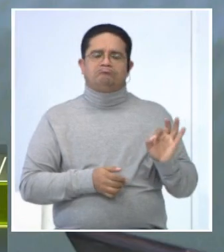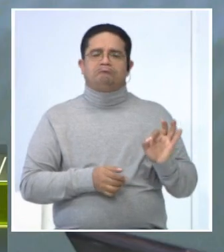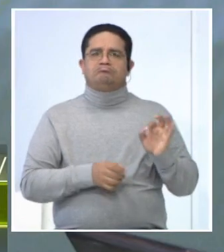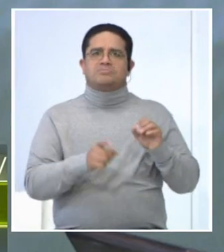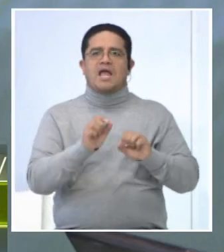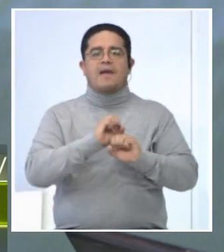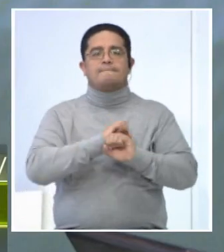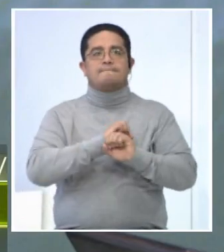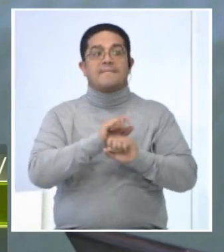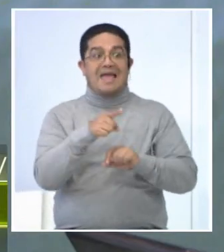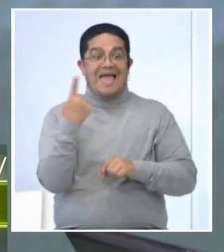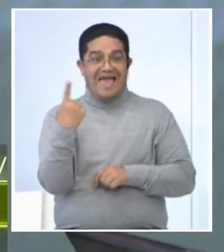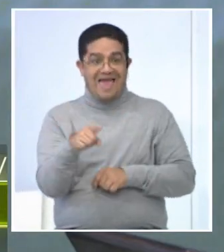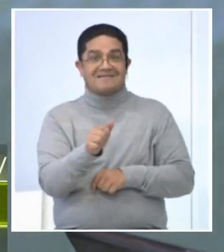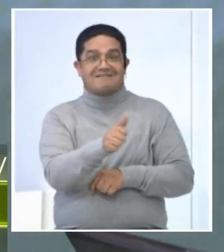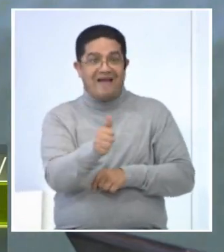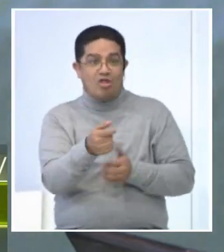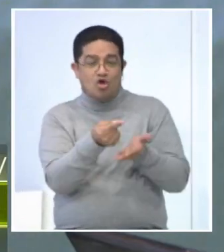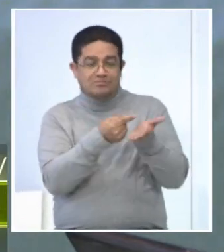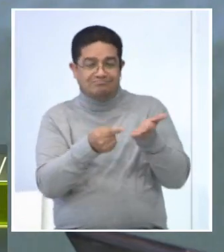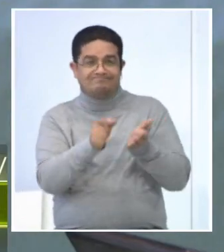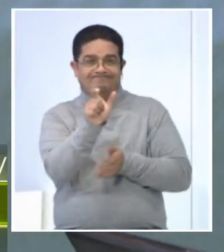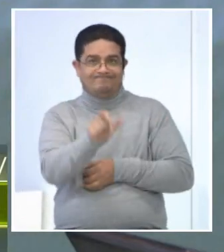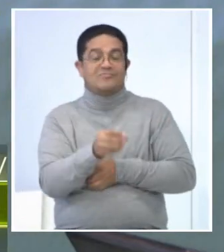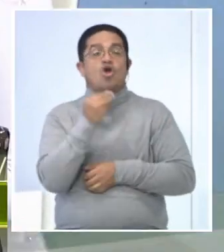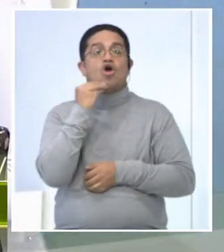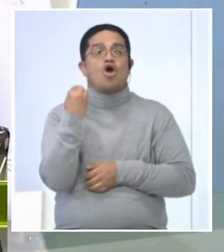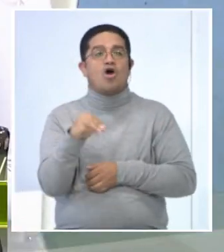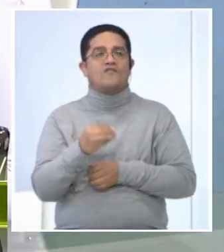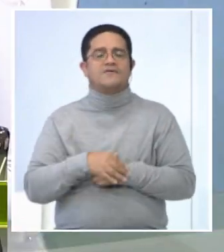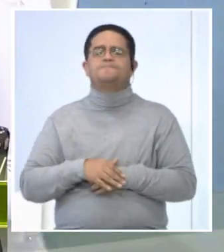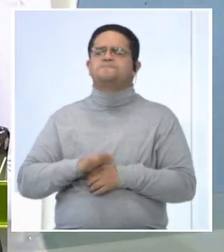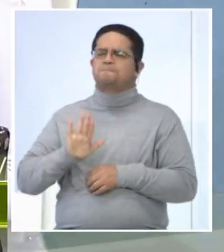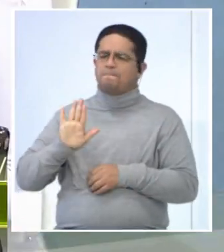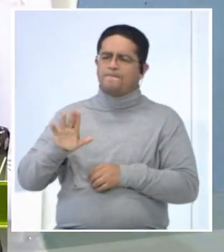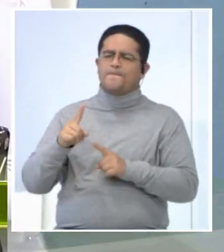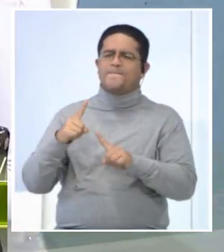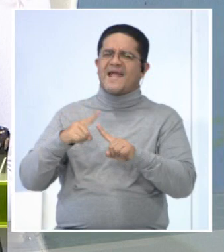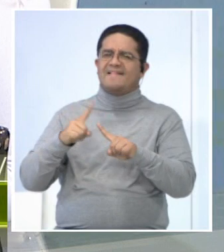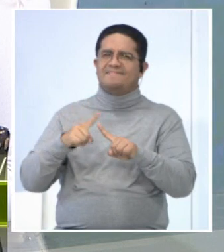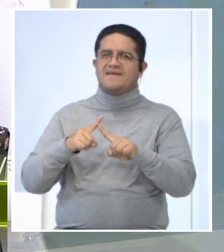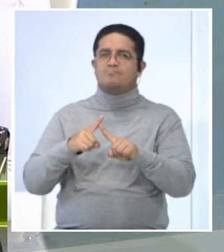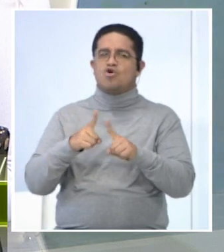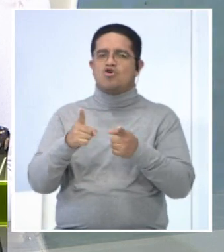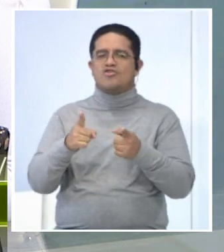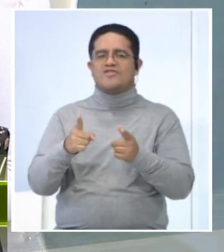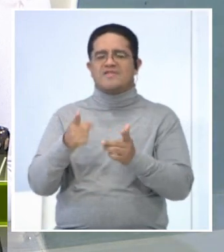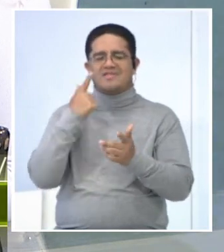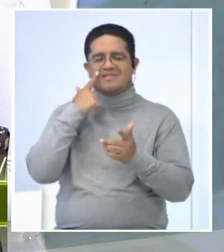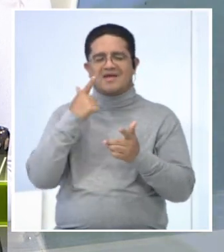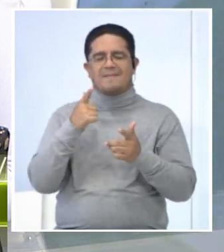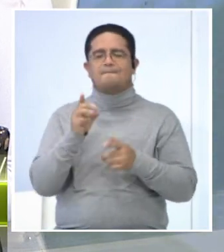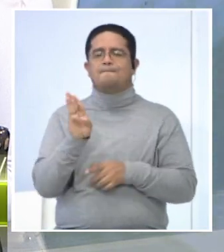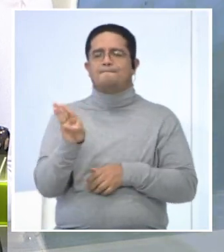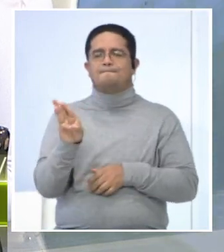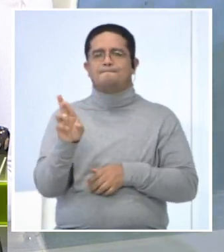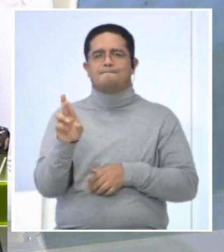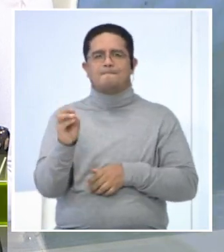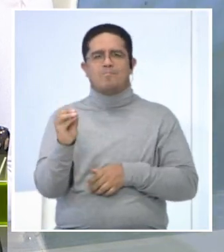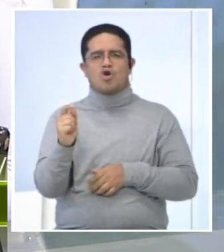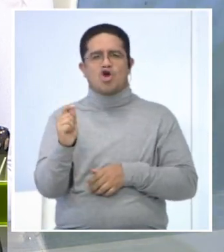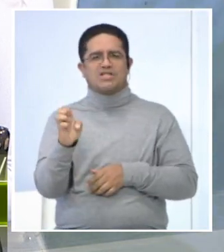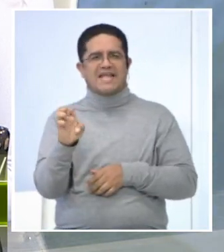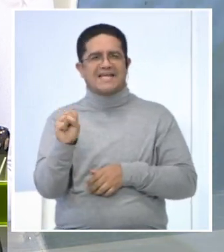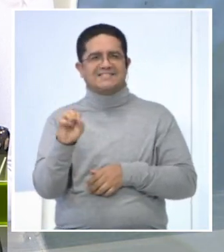prótesis diseñadas especialmente para jóvenes. Vamos a hablar sobre el tipo de prótesis, porque en el pasado pues hablábamos mucho de